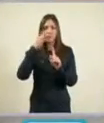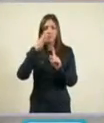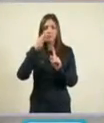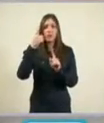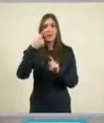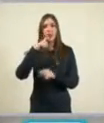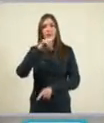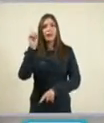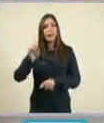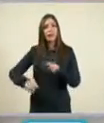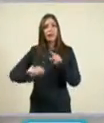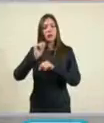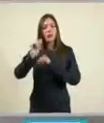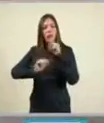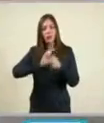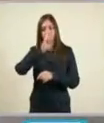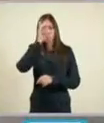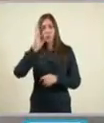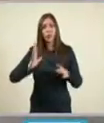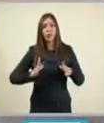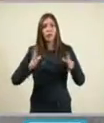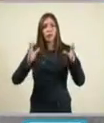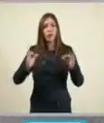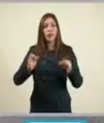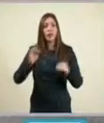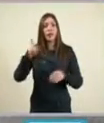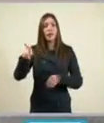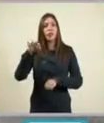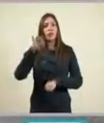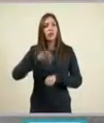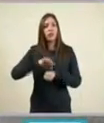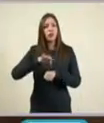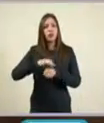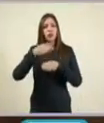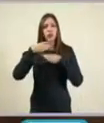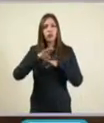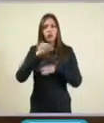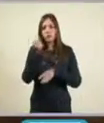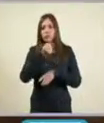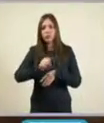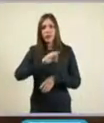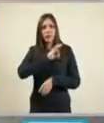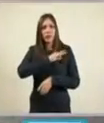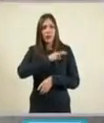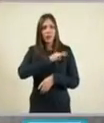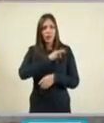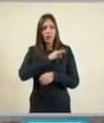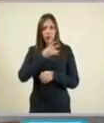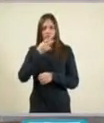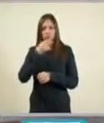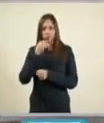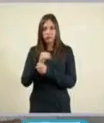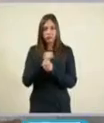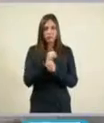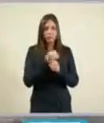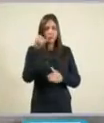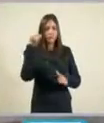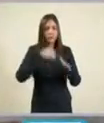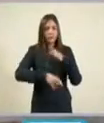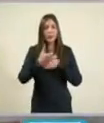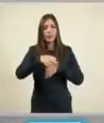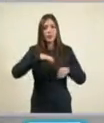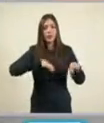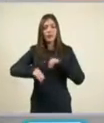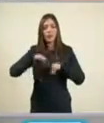violencia. Su fundador es un médico infectólogo, justamente, que se pasó buena parte de los 80s y principios de los 90s